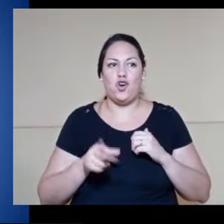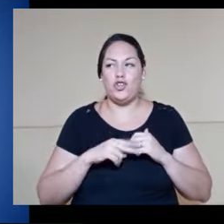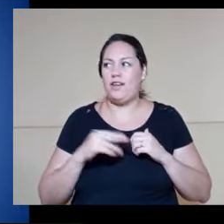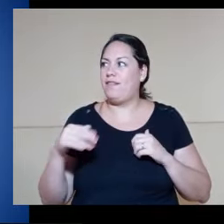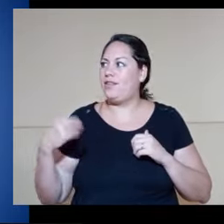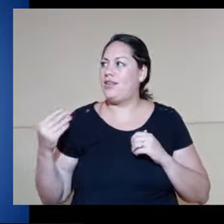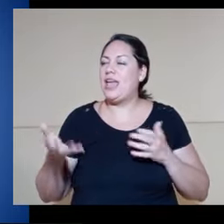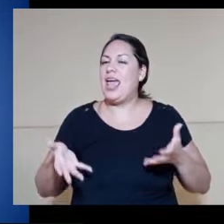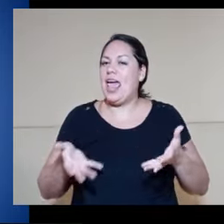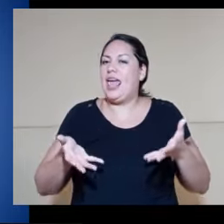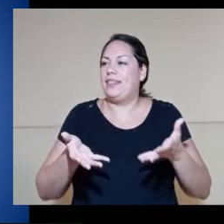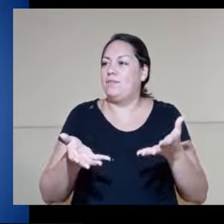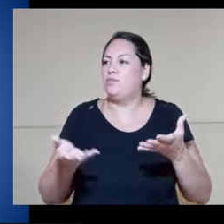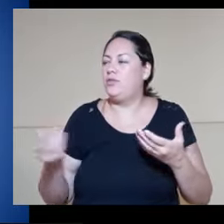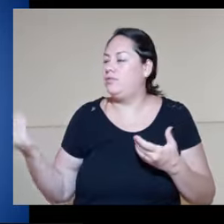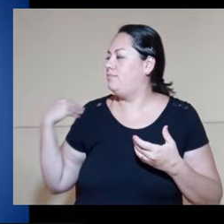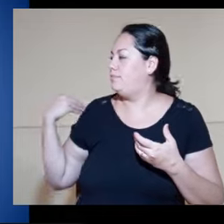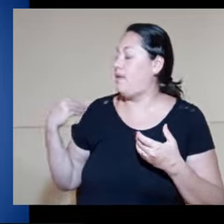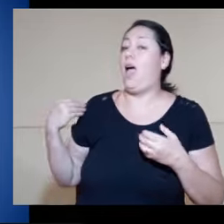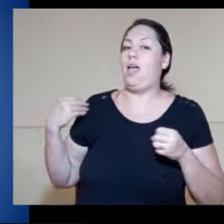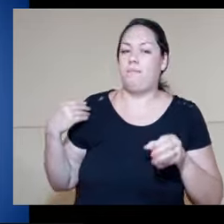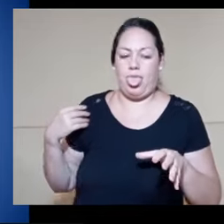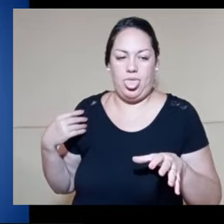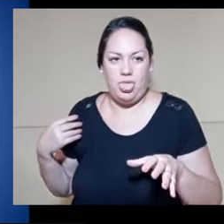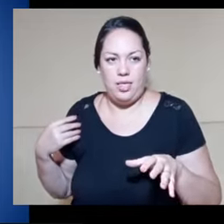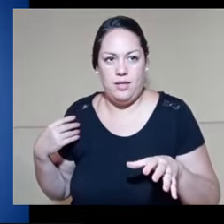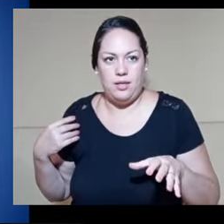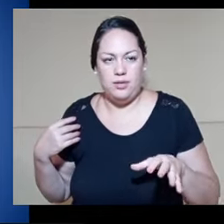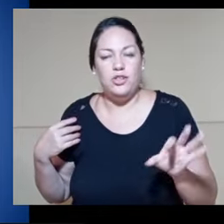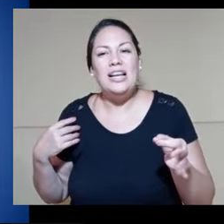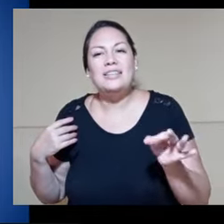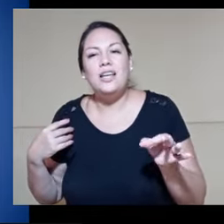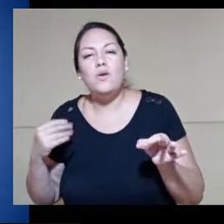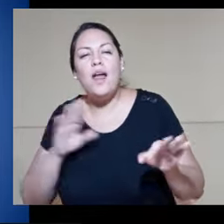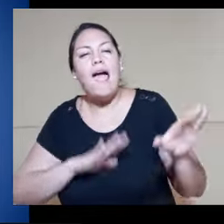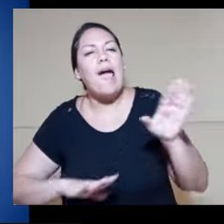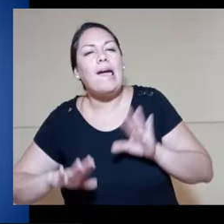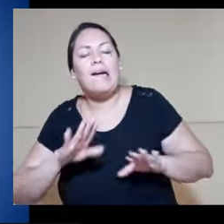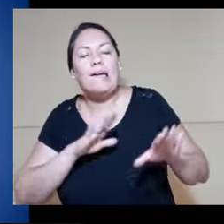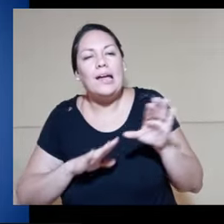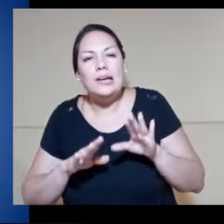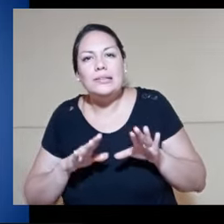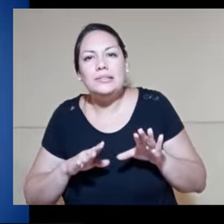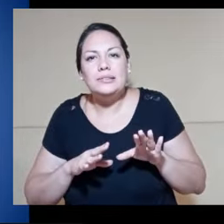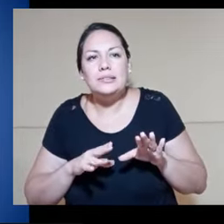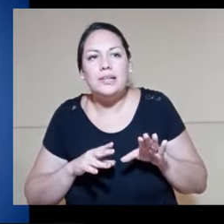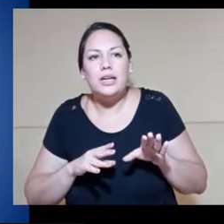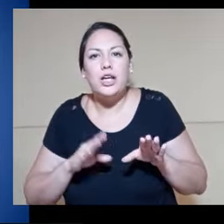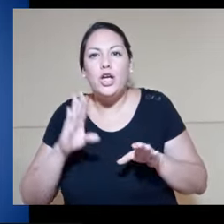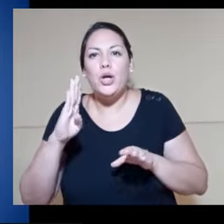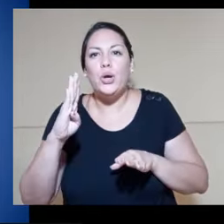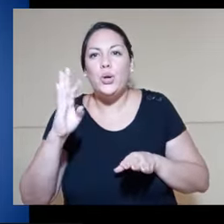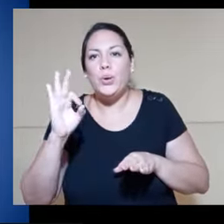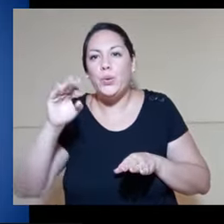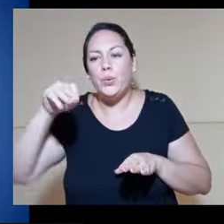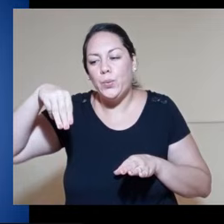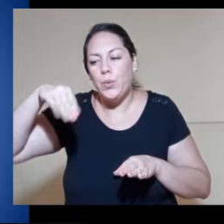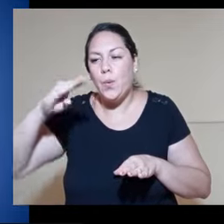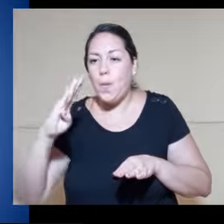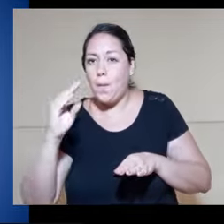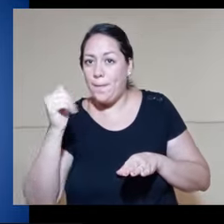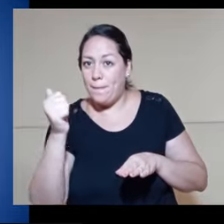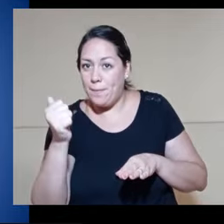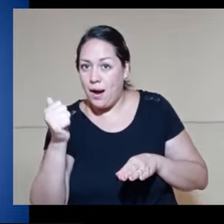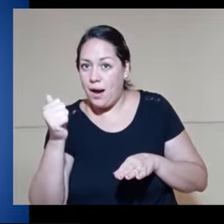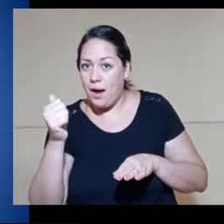para que nuevamente pueda ser estimulada en la próxima estimulación. Entonces, ¿qué empieza a hacer la célula? Hay una